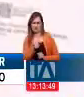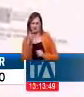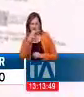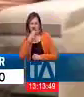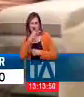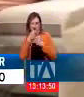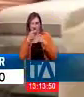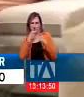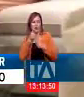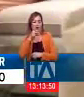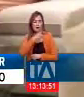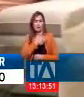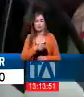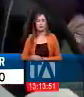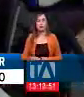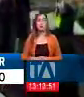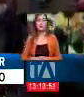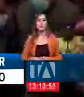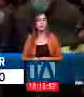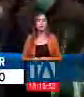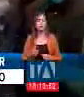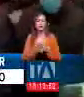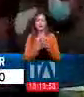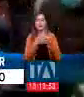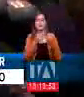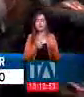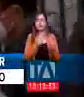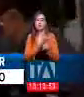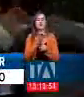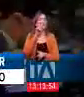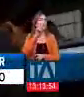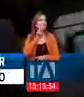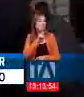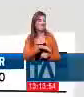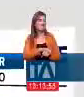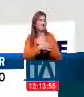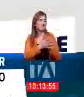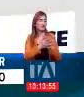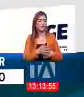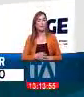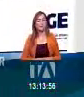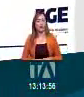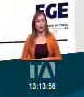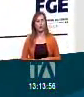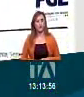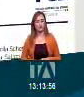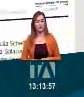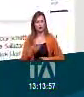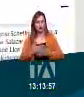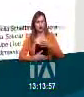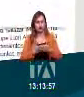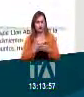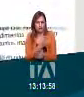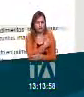la denuncia del ex defensor del pueblo, ya sentenciado ahora por abuso sexual. Sobre la supuesta manipulación del